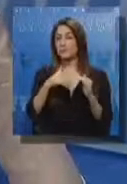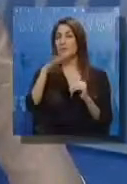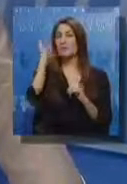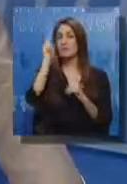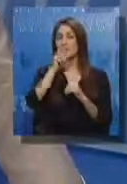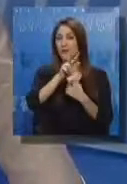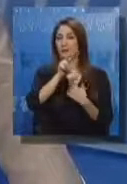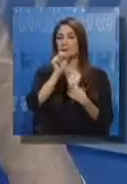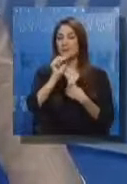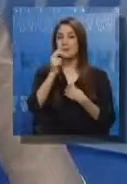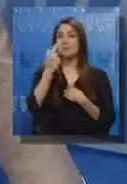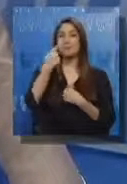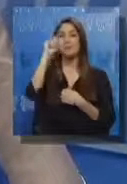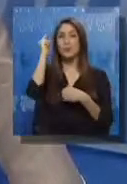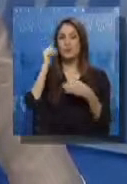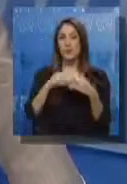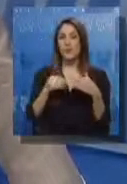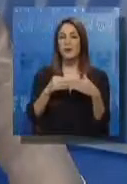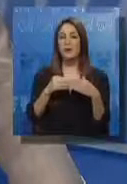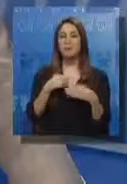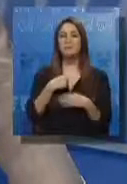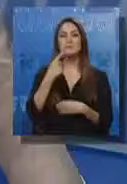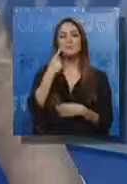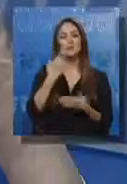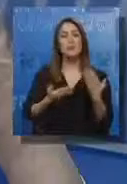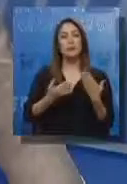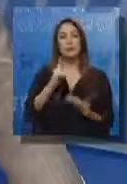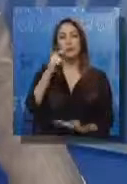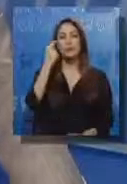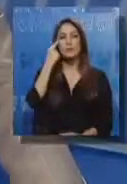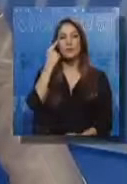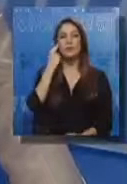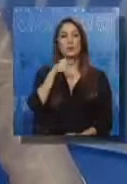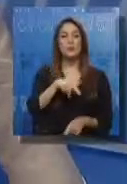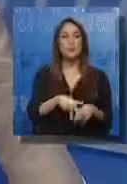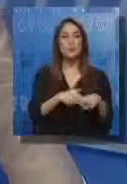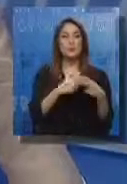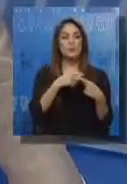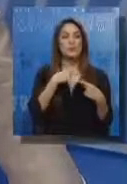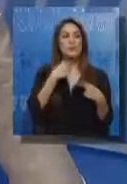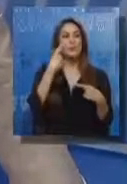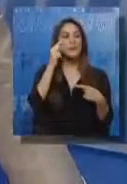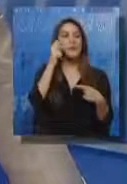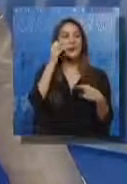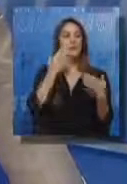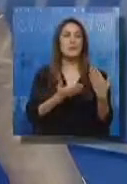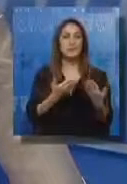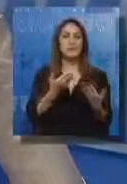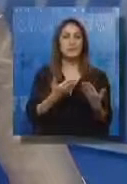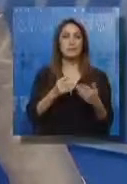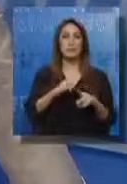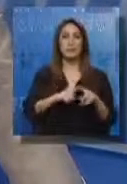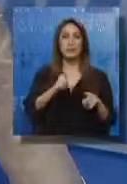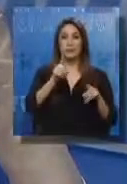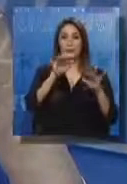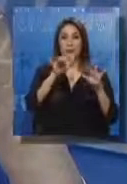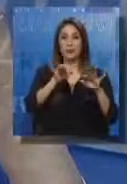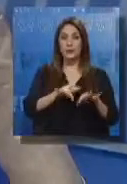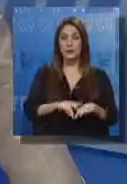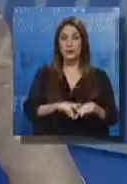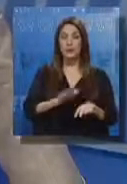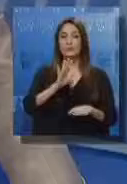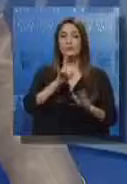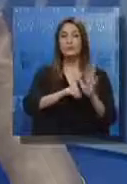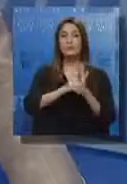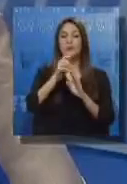los 3.000 millones de dólares, tal como fue estimado por el gobierno desde un inicio. Y según el informe de la Secretaría Nacional de Planificación y